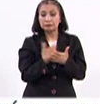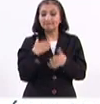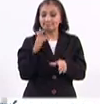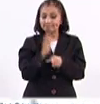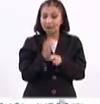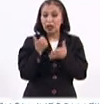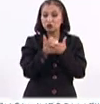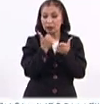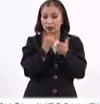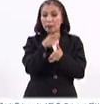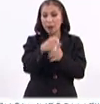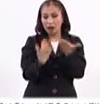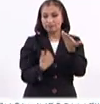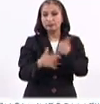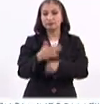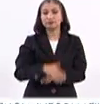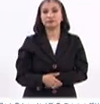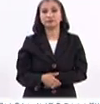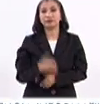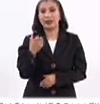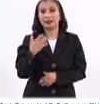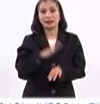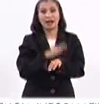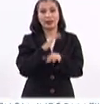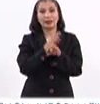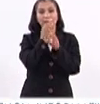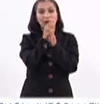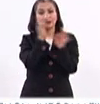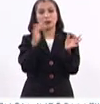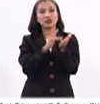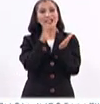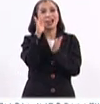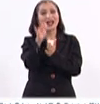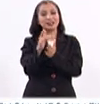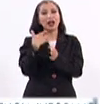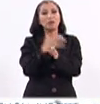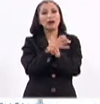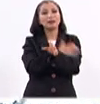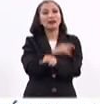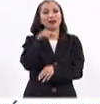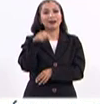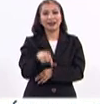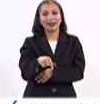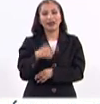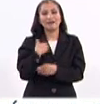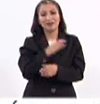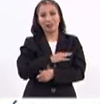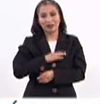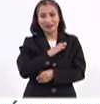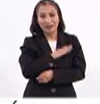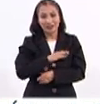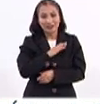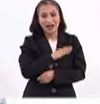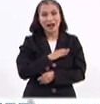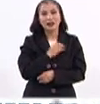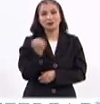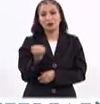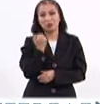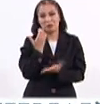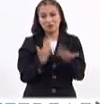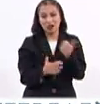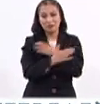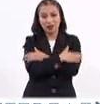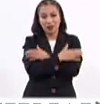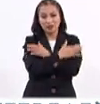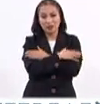ellos para poderlos impulsar. Pues ahí está el excelente mensaje. Les agradecemos mucho que hayan estado con nosotros. Felicidades, mucho en éxito. verdad, Gabriel. Felicidades. Un